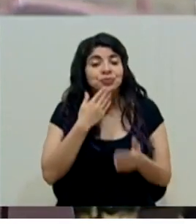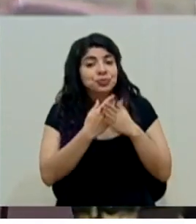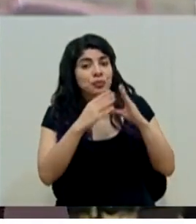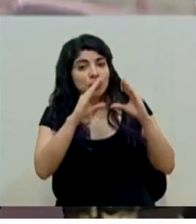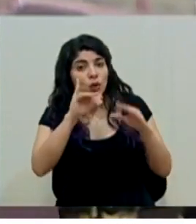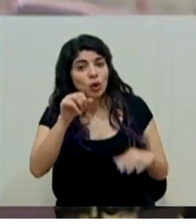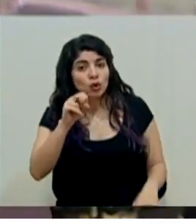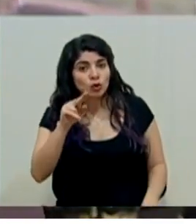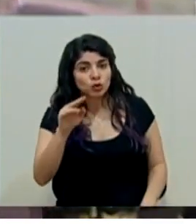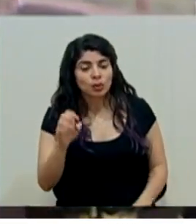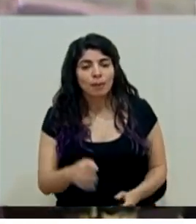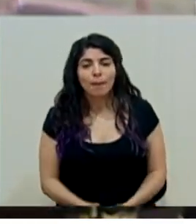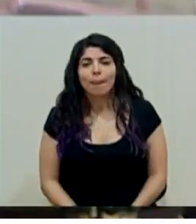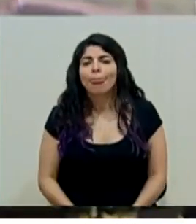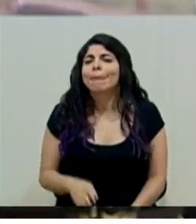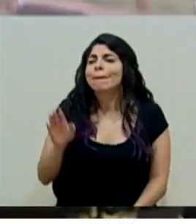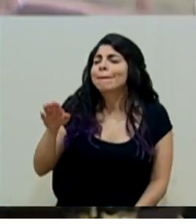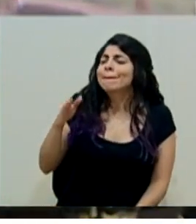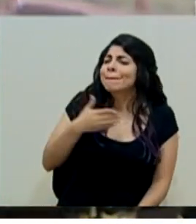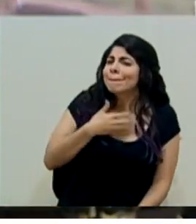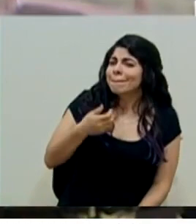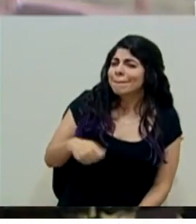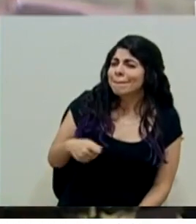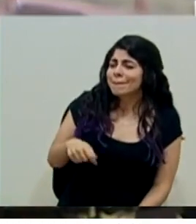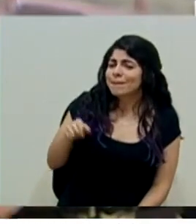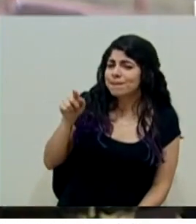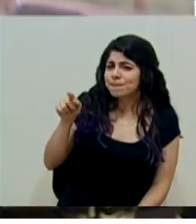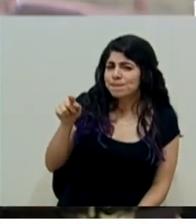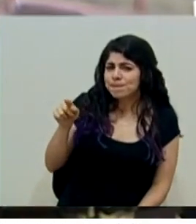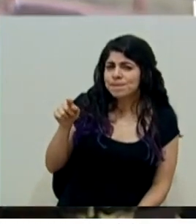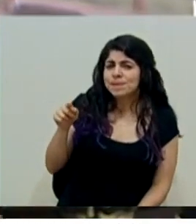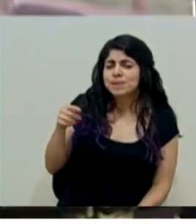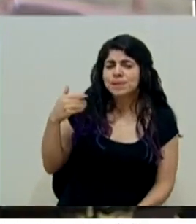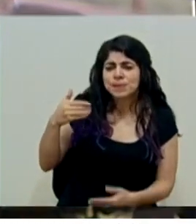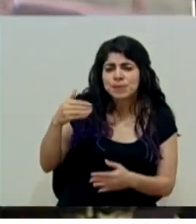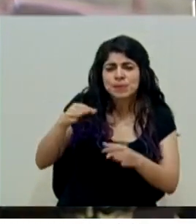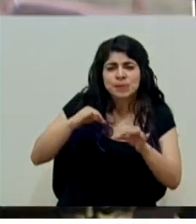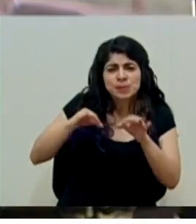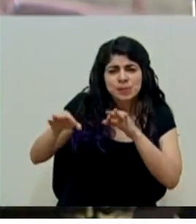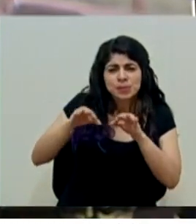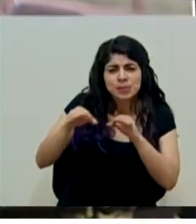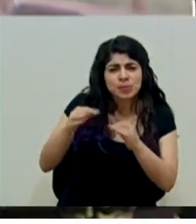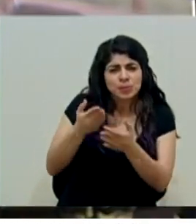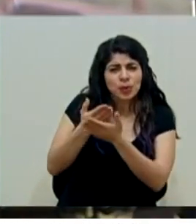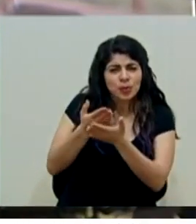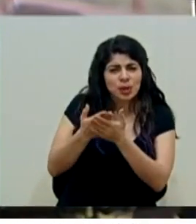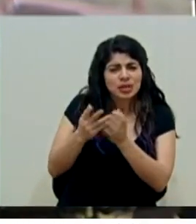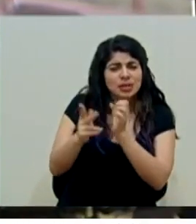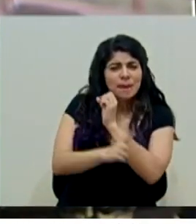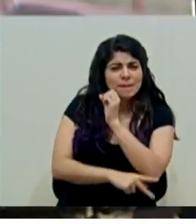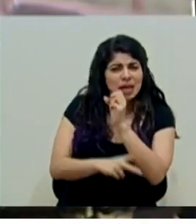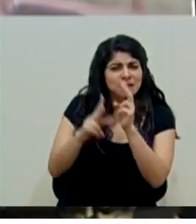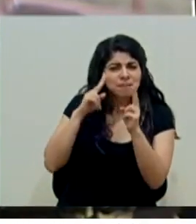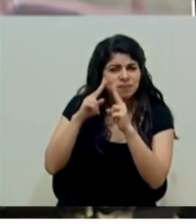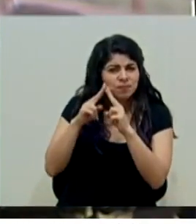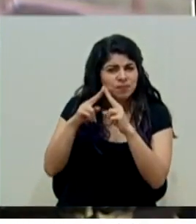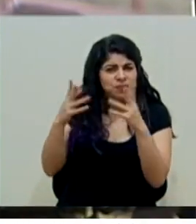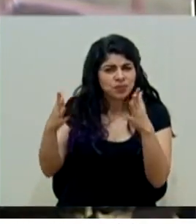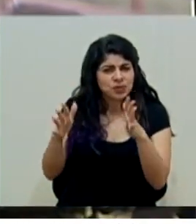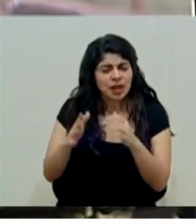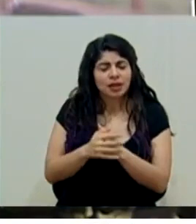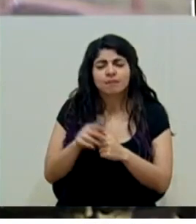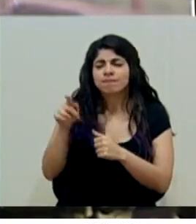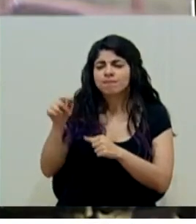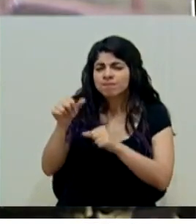José. Presidente, usted se ha esmerado en explicar la propuesta como tal, que el país ya la conoce, y